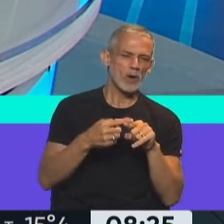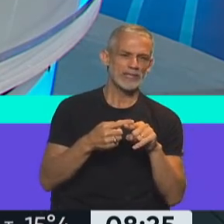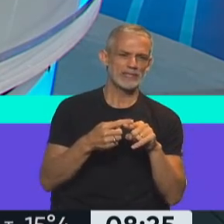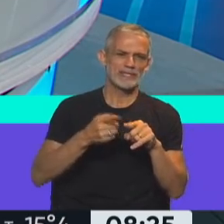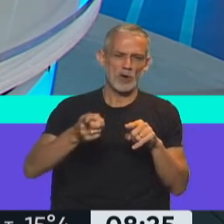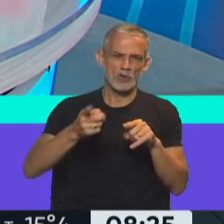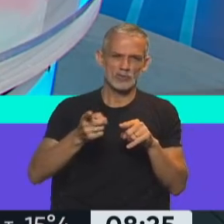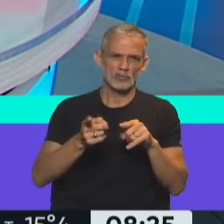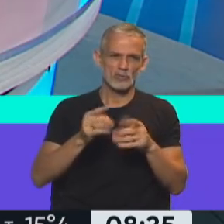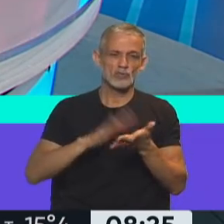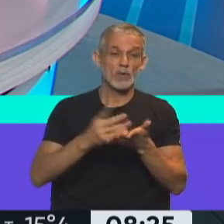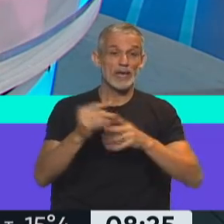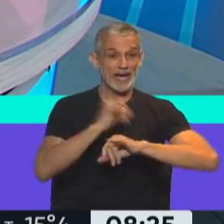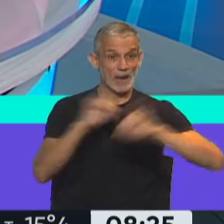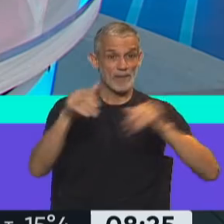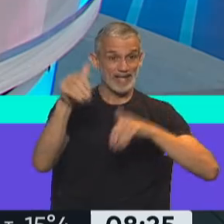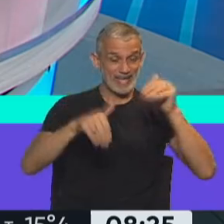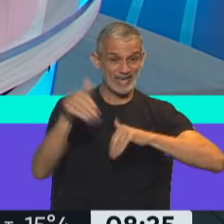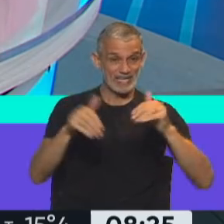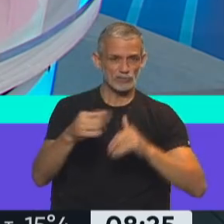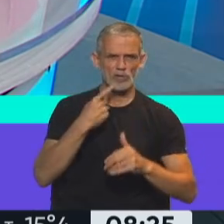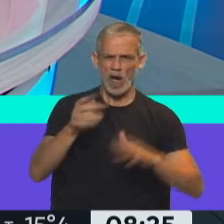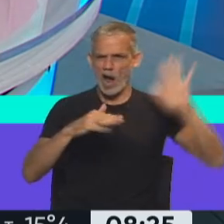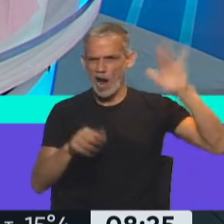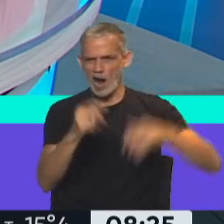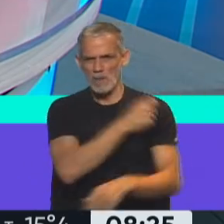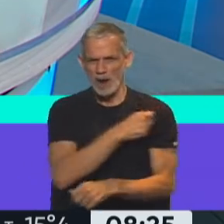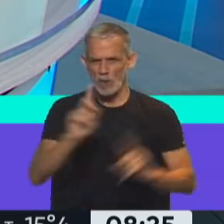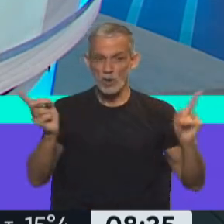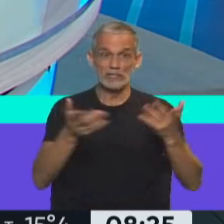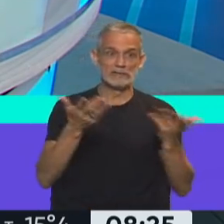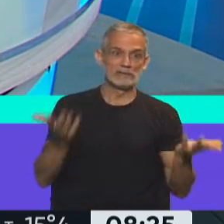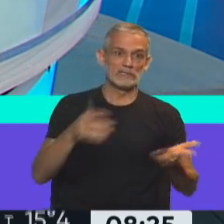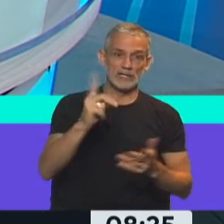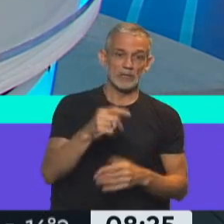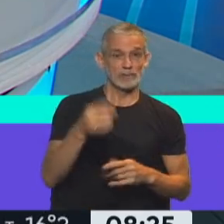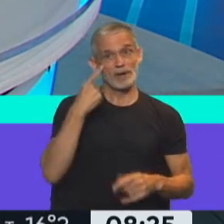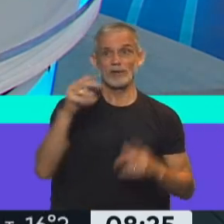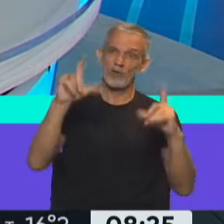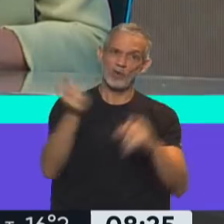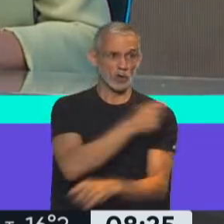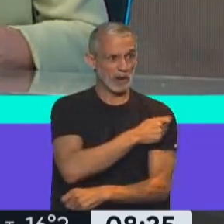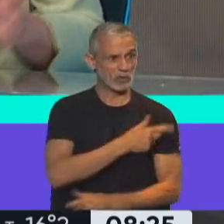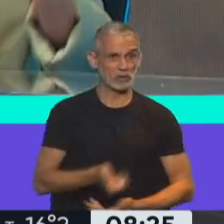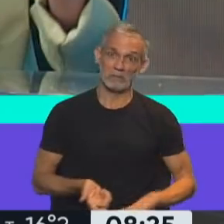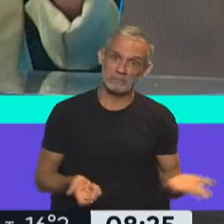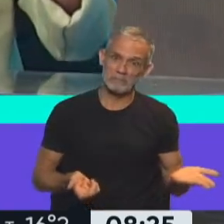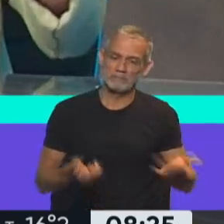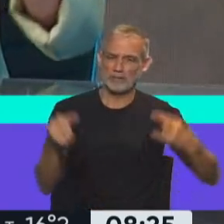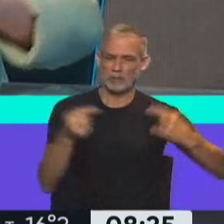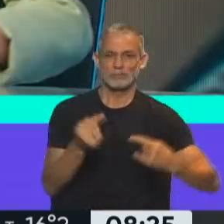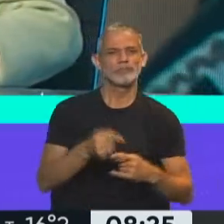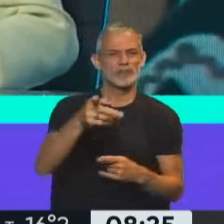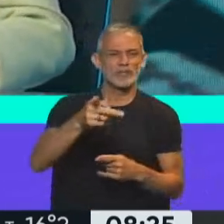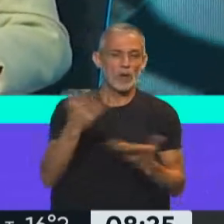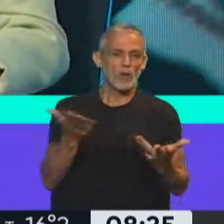que en el marco de lo que han sido las campañas electorales bregaban por la no vacuna y después, bueno, aparecieron fotografías que los mostraban vacunándose. Ana, me quedo con algo que